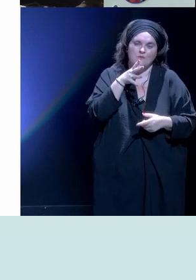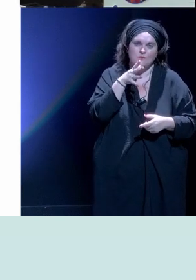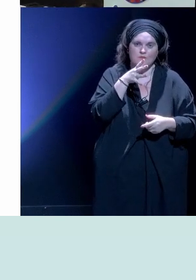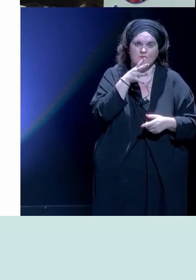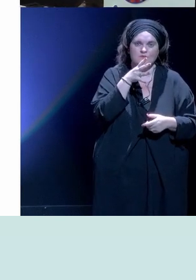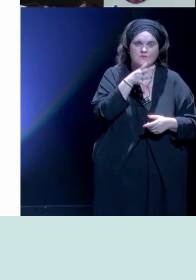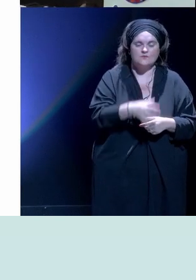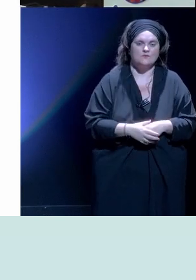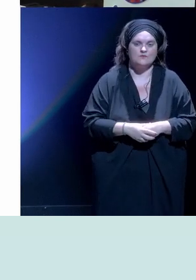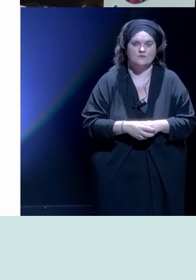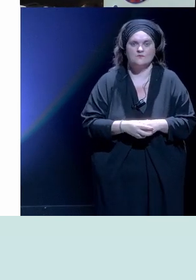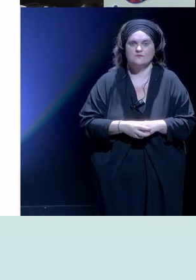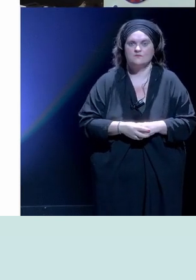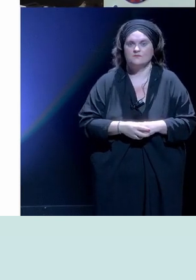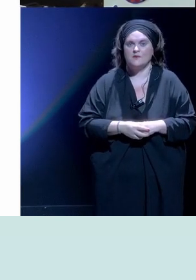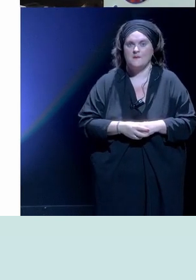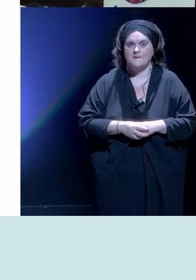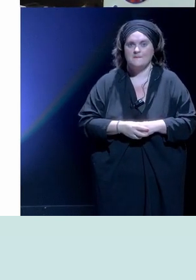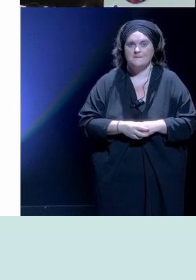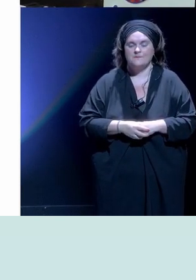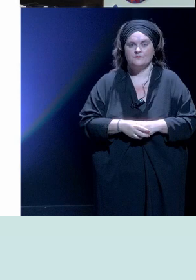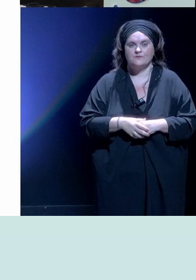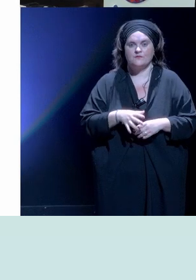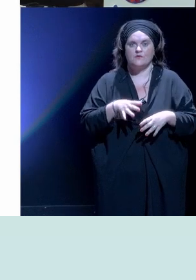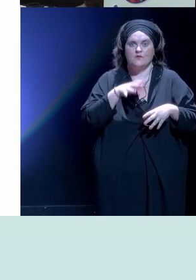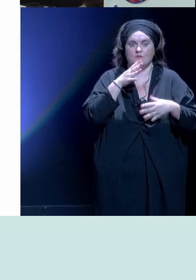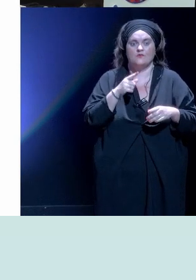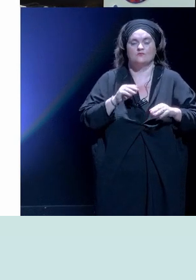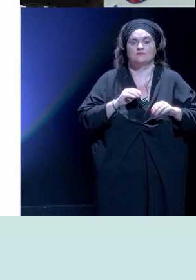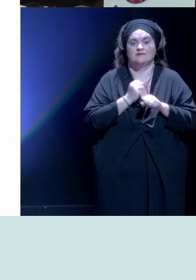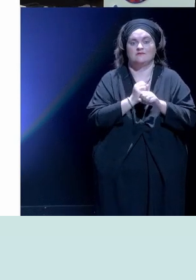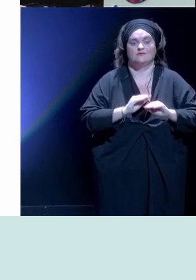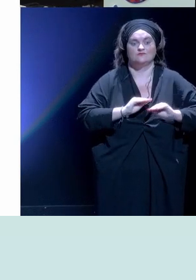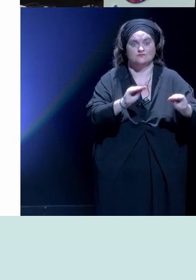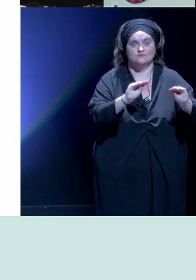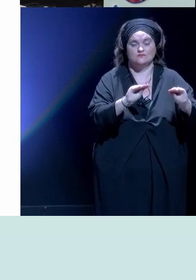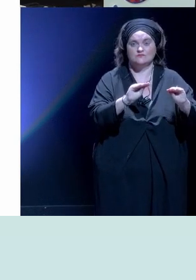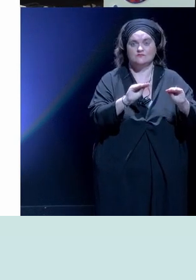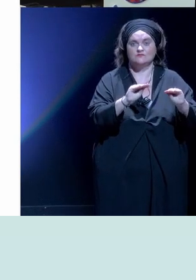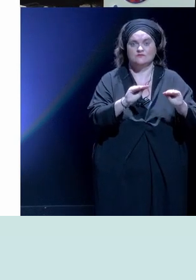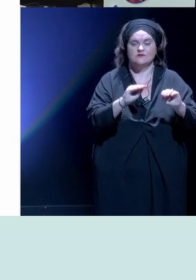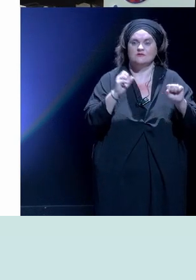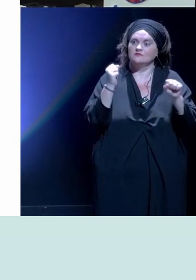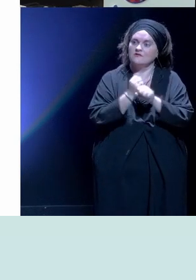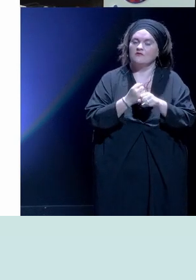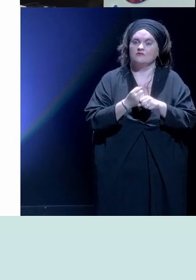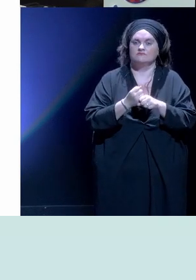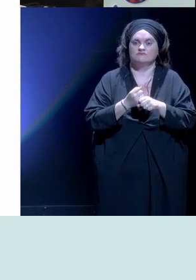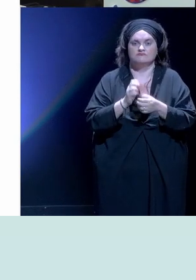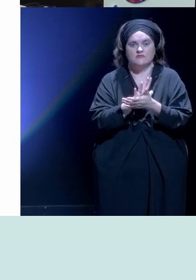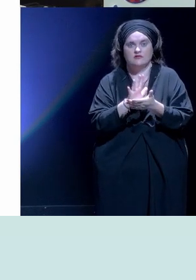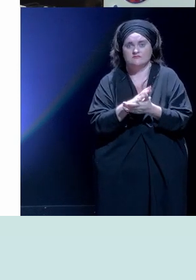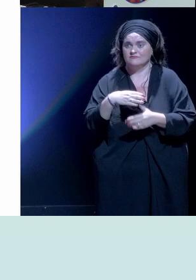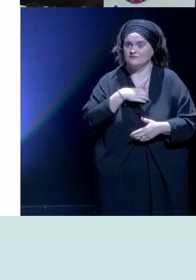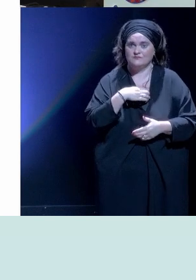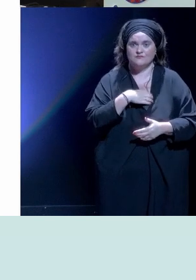la sensación de que no pueden desempeñar su trabajo, su profesión, con tranquilidad, de que no